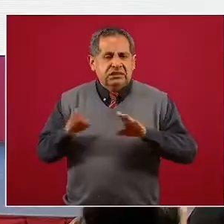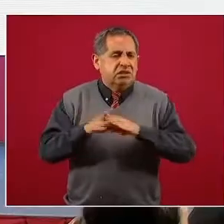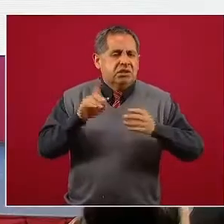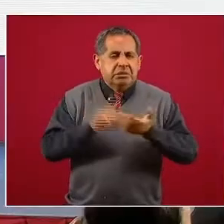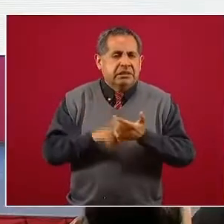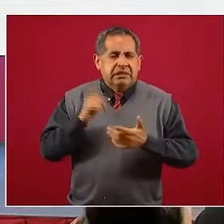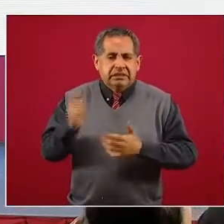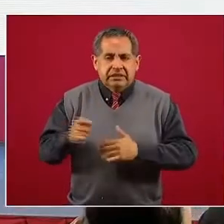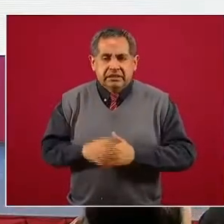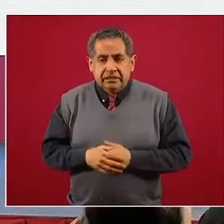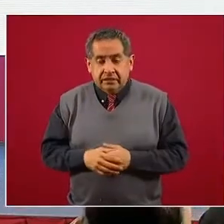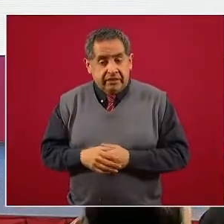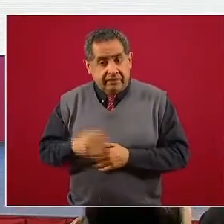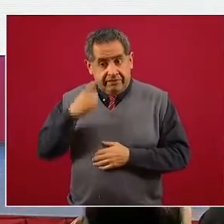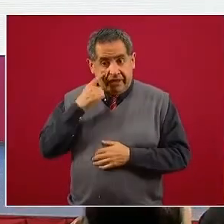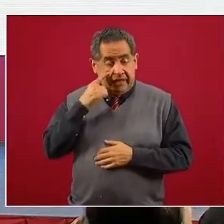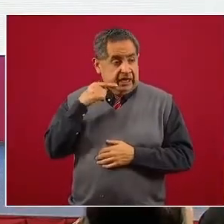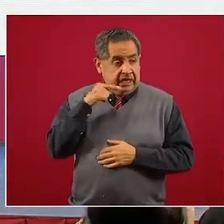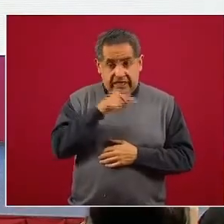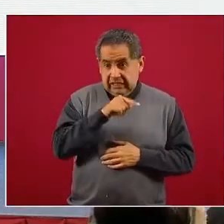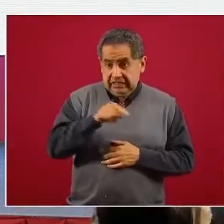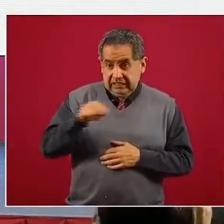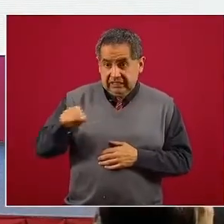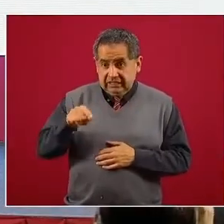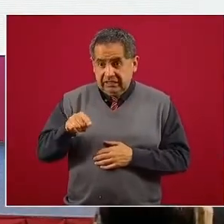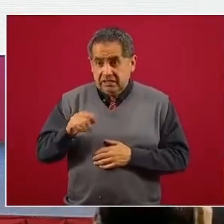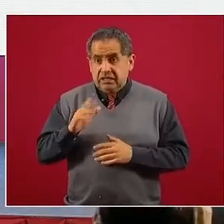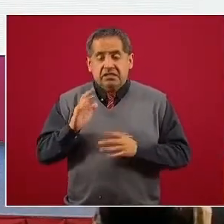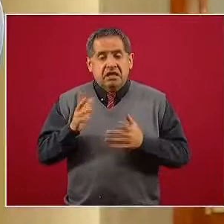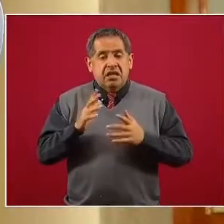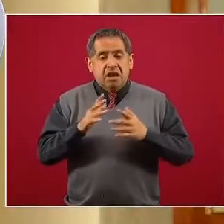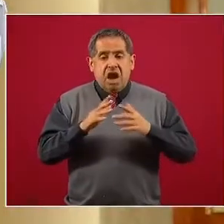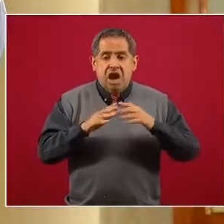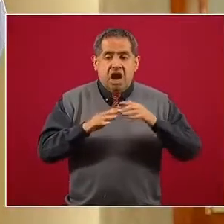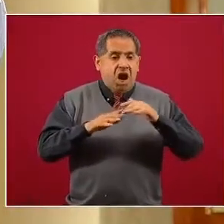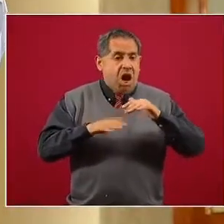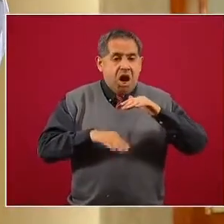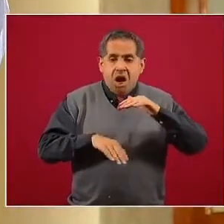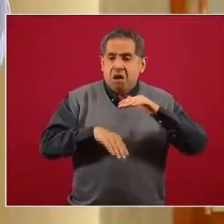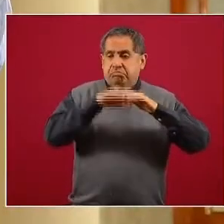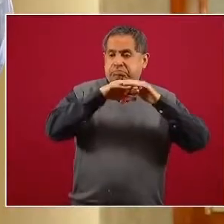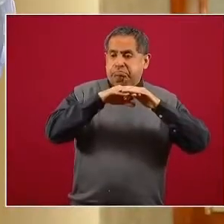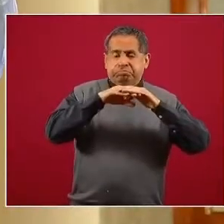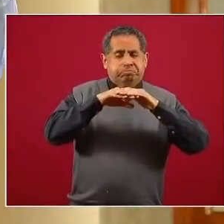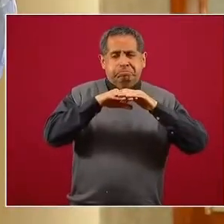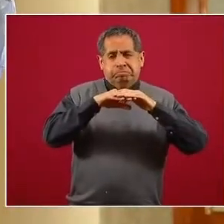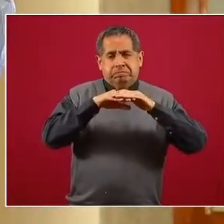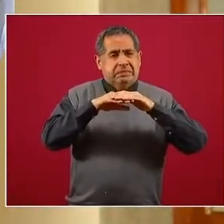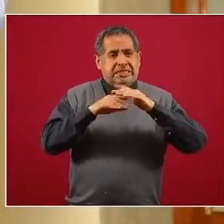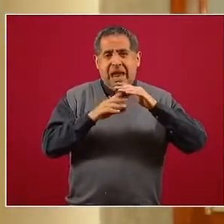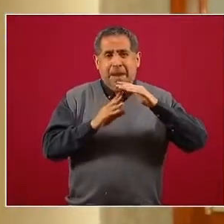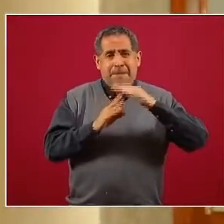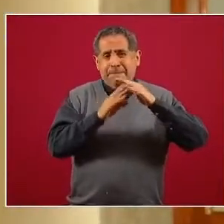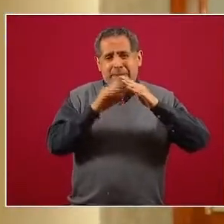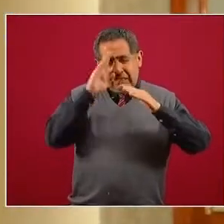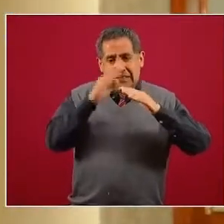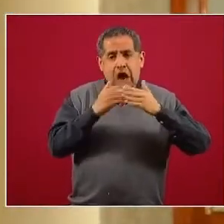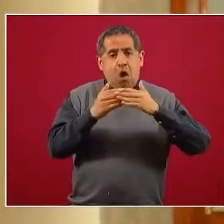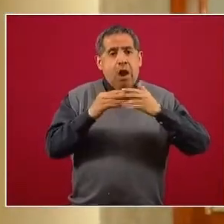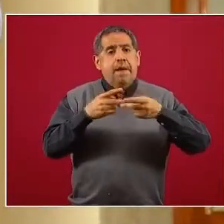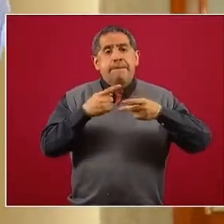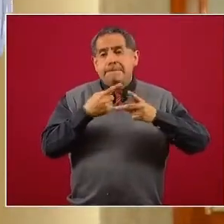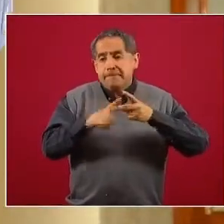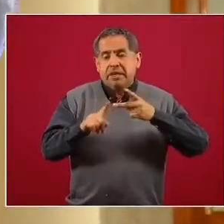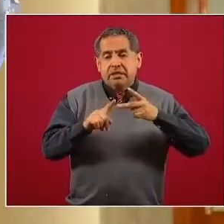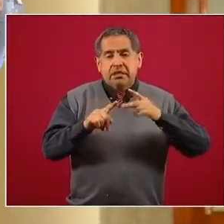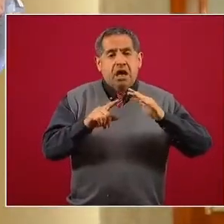característica de que llegaron ya a un acme, a un pico de la epidemia, y entonces ahora tienen ya al